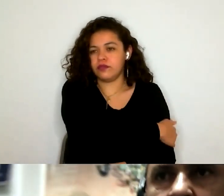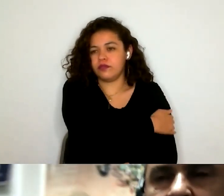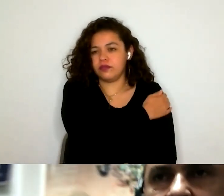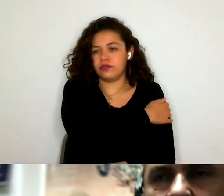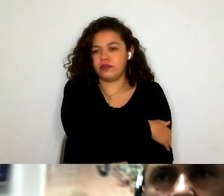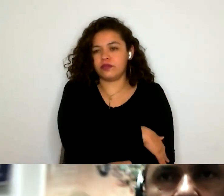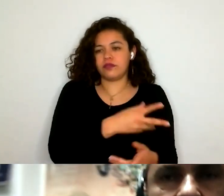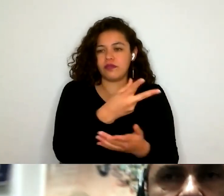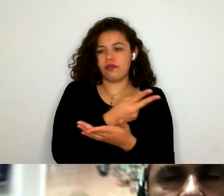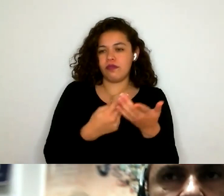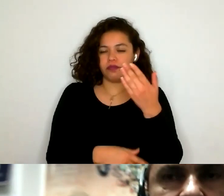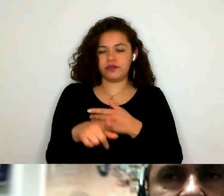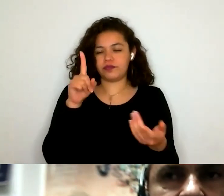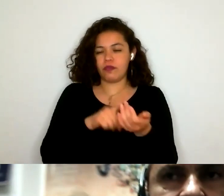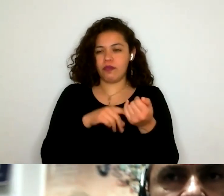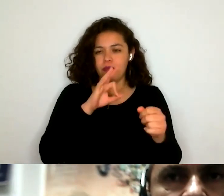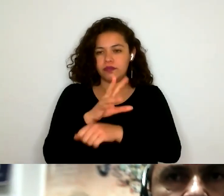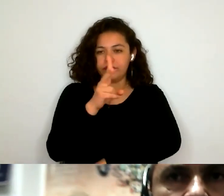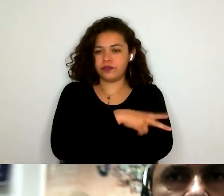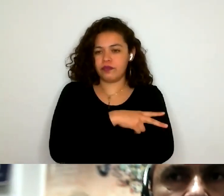el programa interno de protección civil.